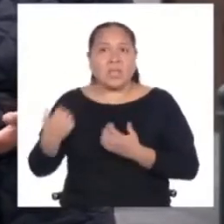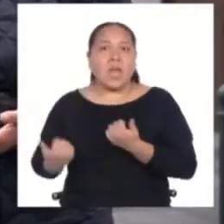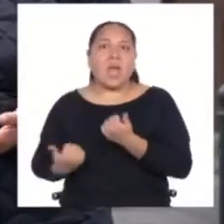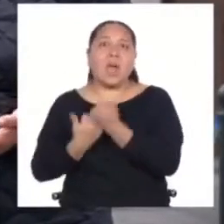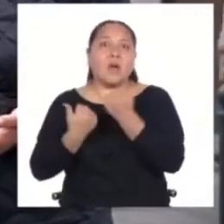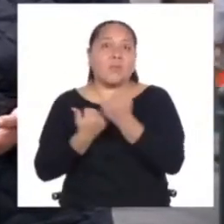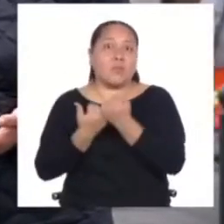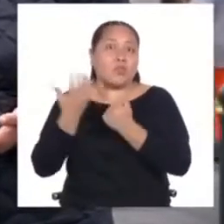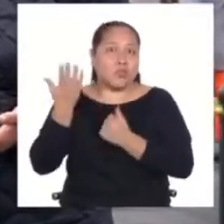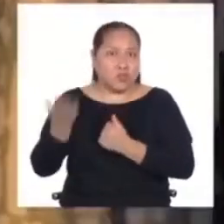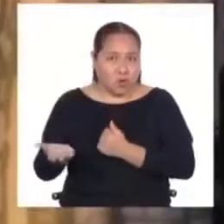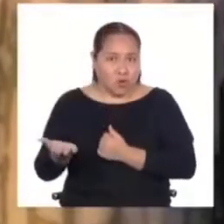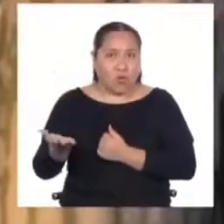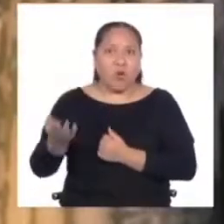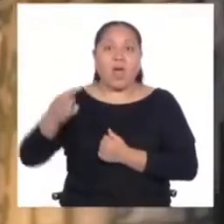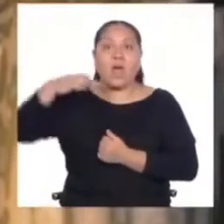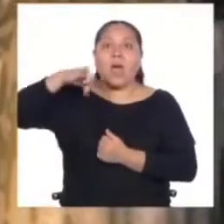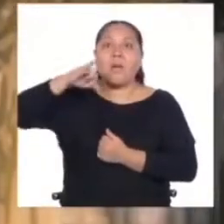ayudita al yerno.